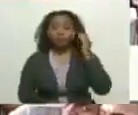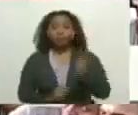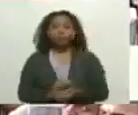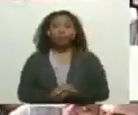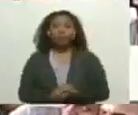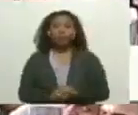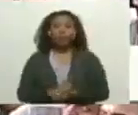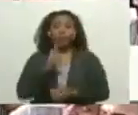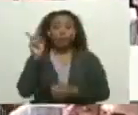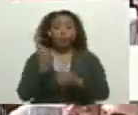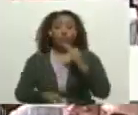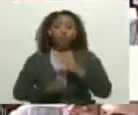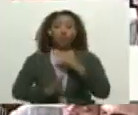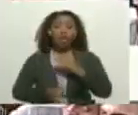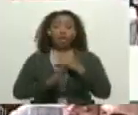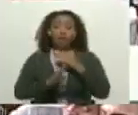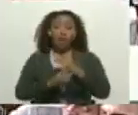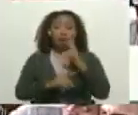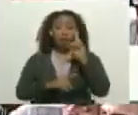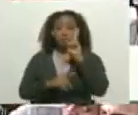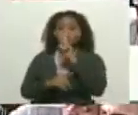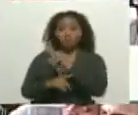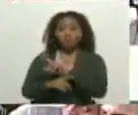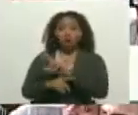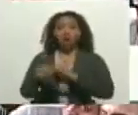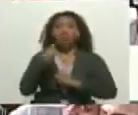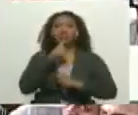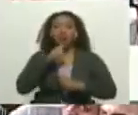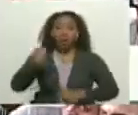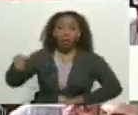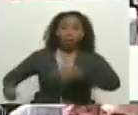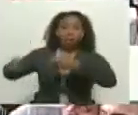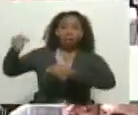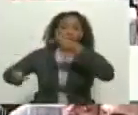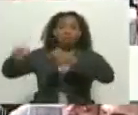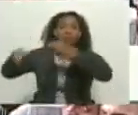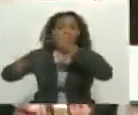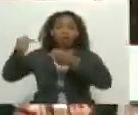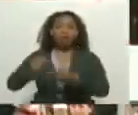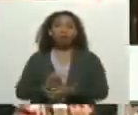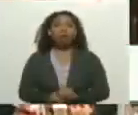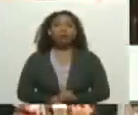Ellos todavía están viendo quién pelea con quién.